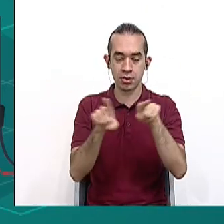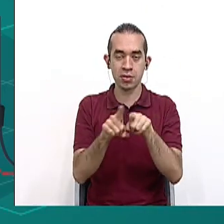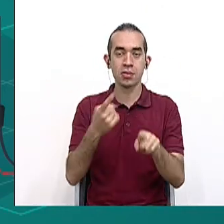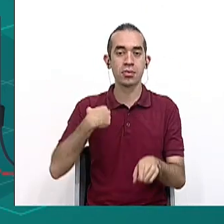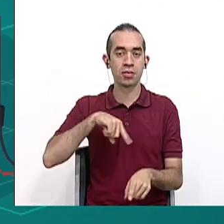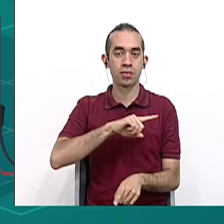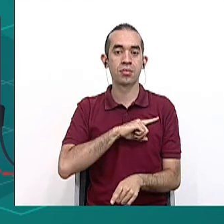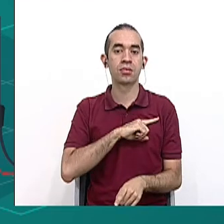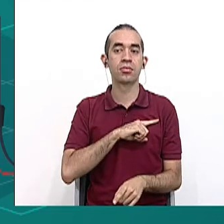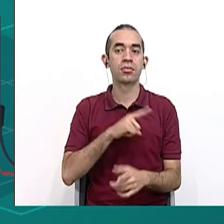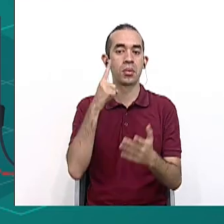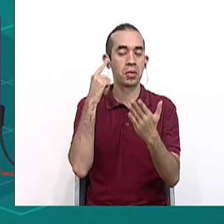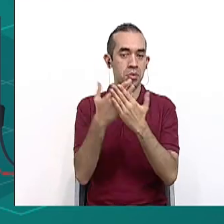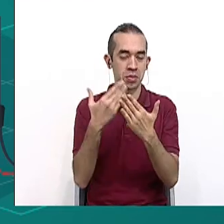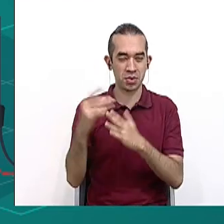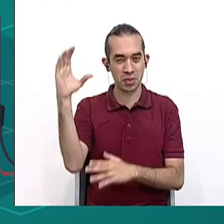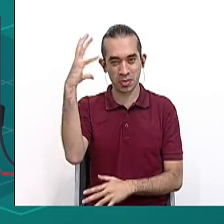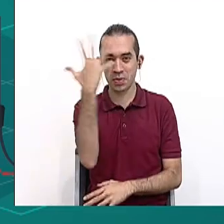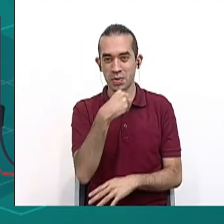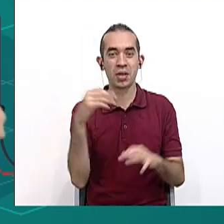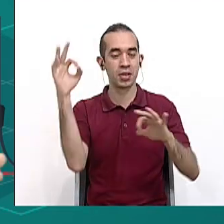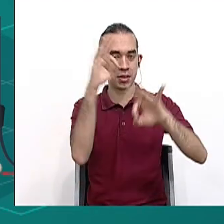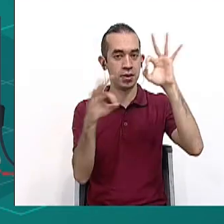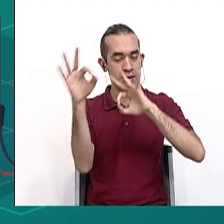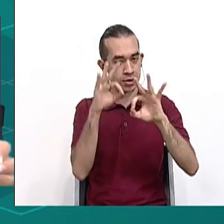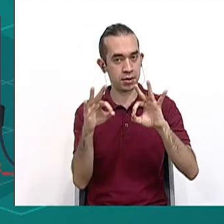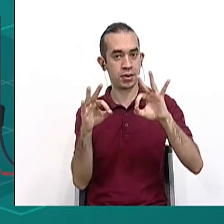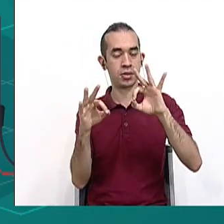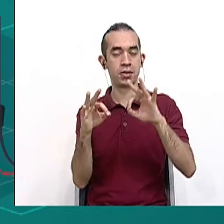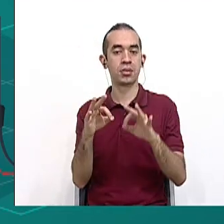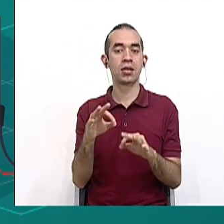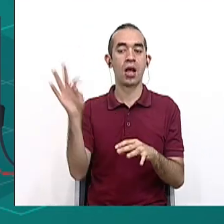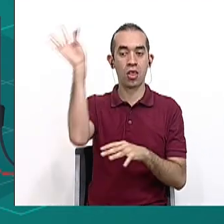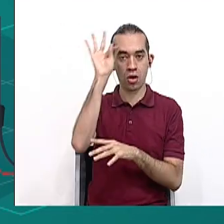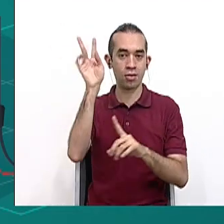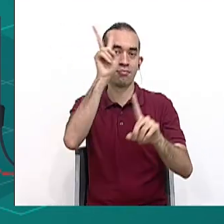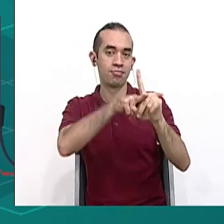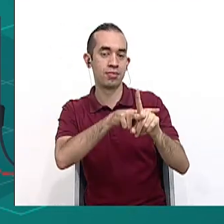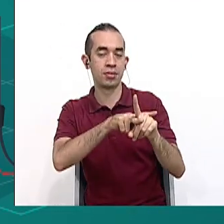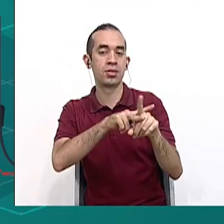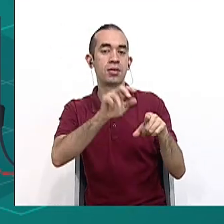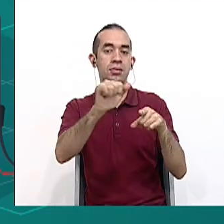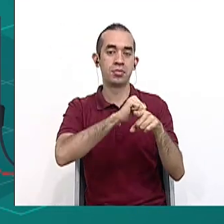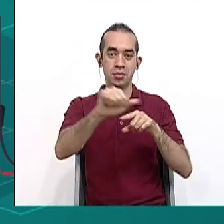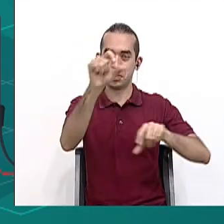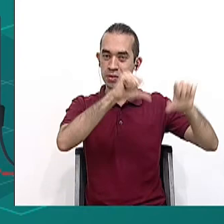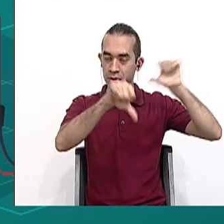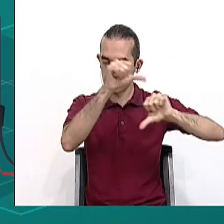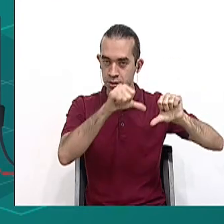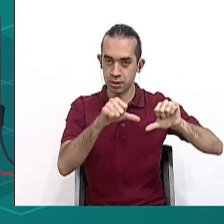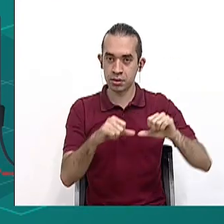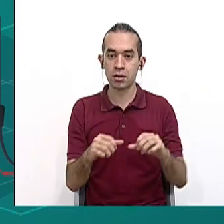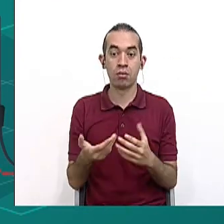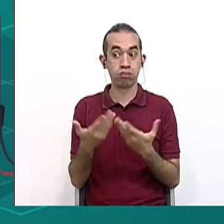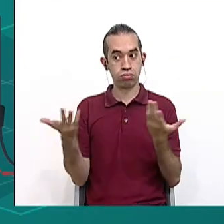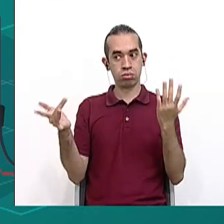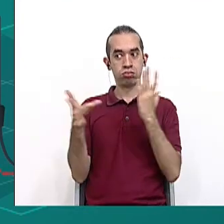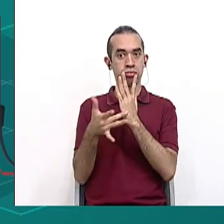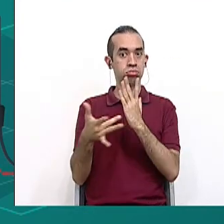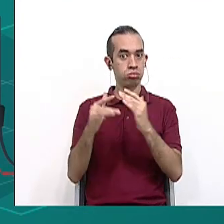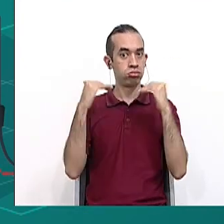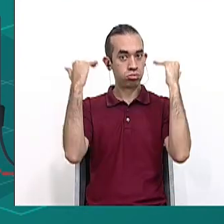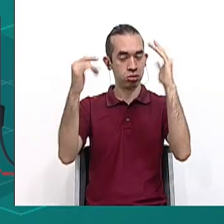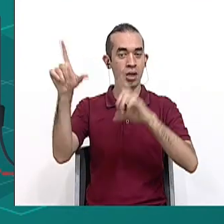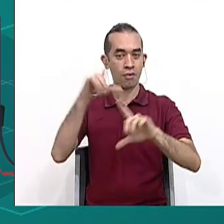a comprobar, esa es la parte bonita de la física, llevar de la parte teórica a la parte experimental y con equipo de laboratorio.